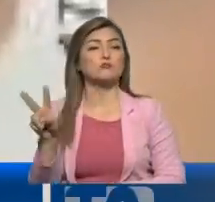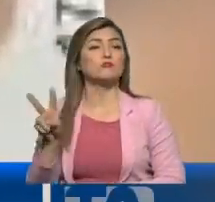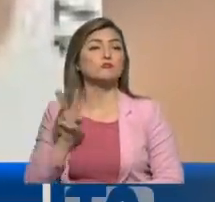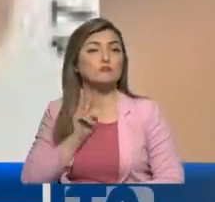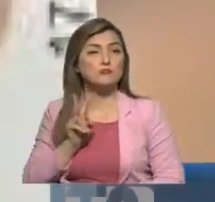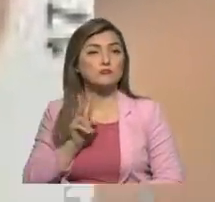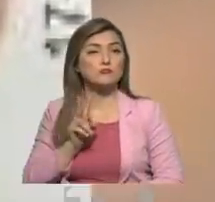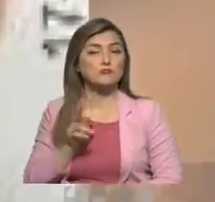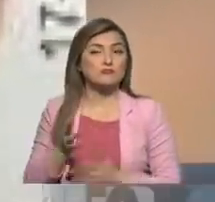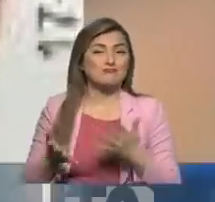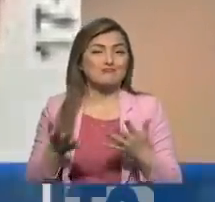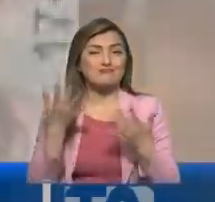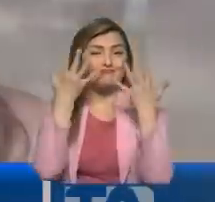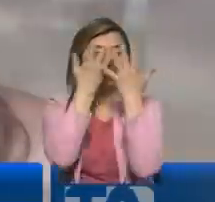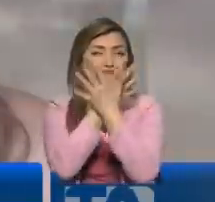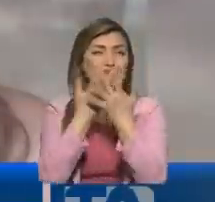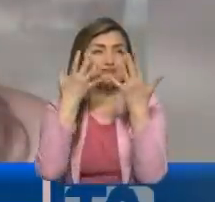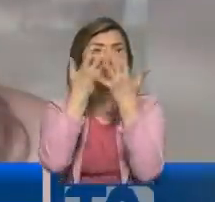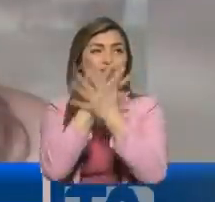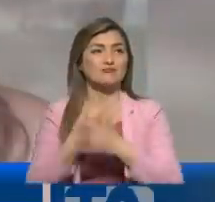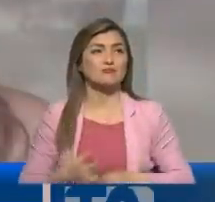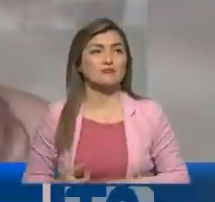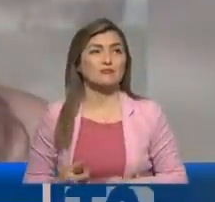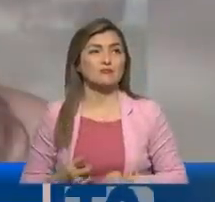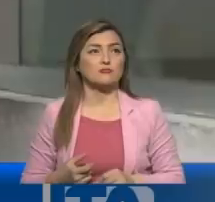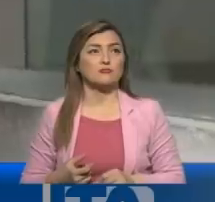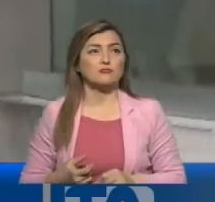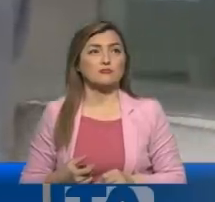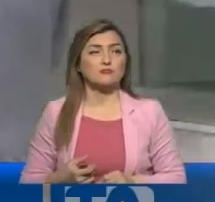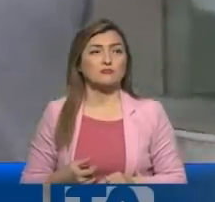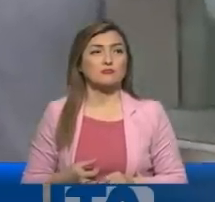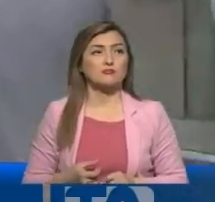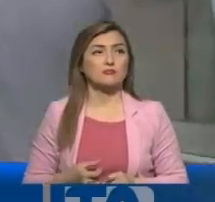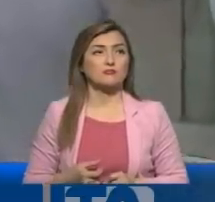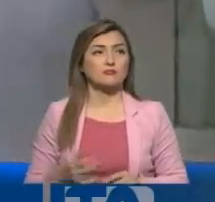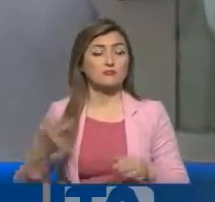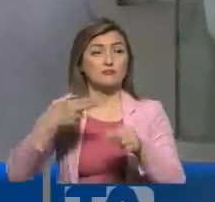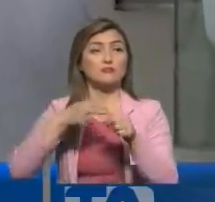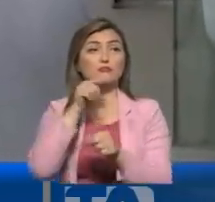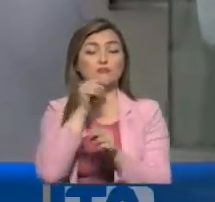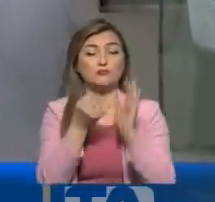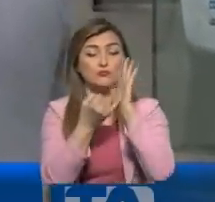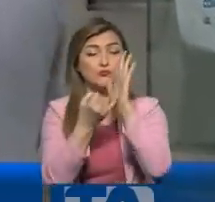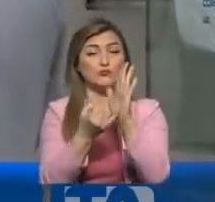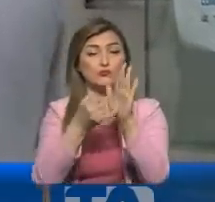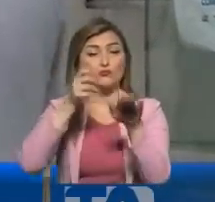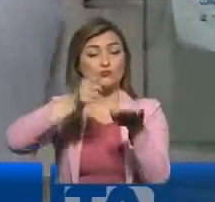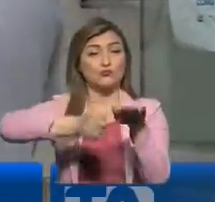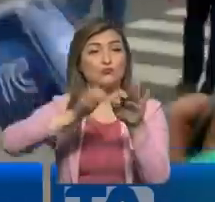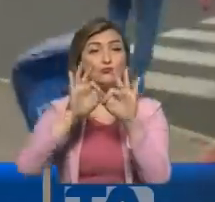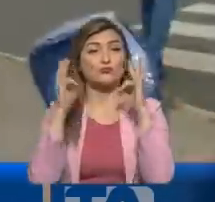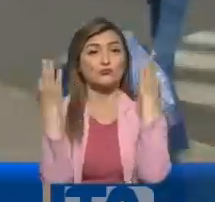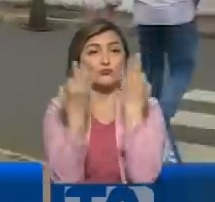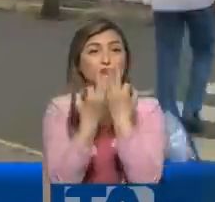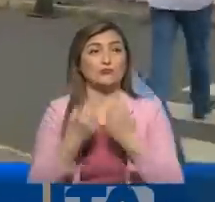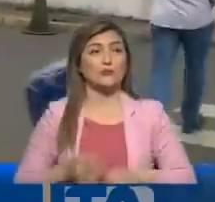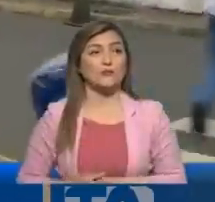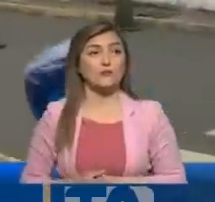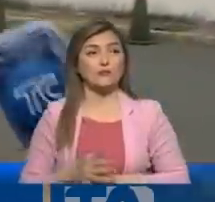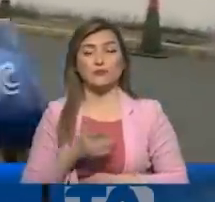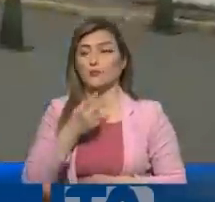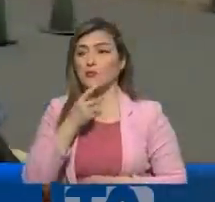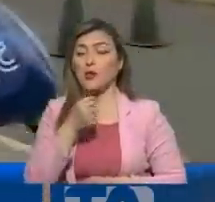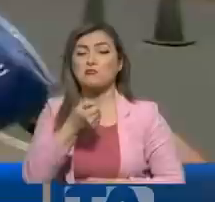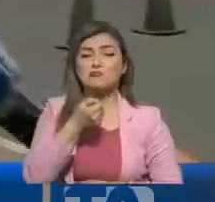sería, según hipótesis, una fatal confusión. También se hizo presente quien se identificó como abogada de la familia. Prefirió no